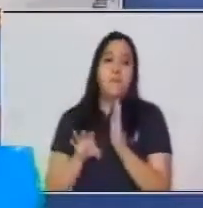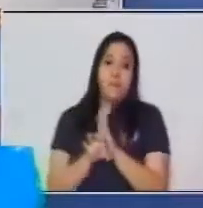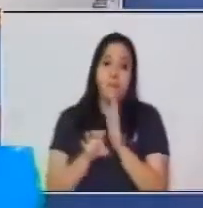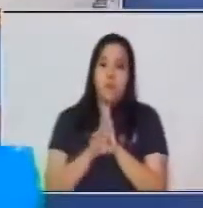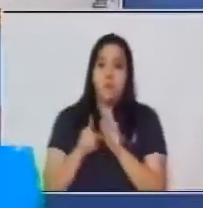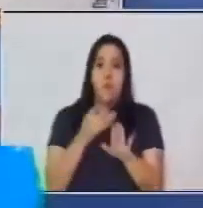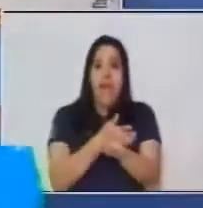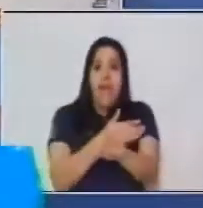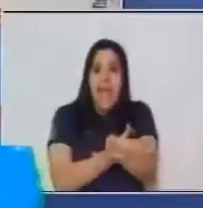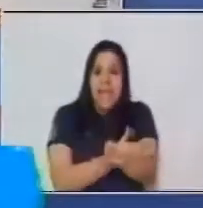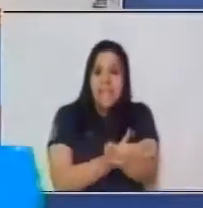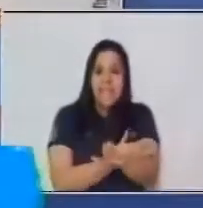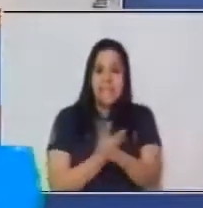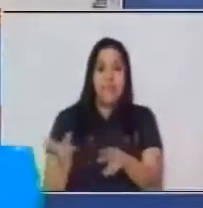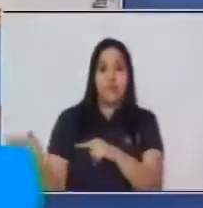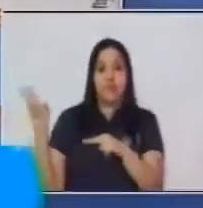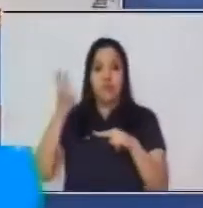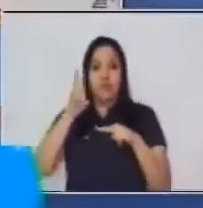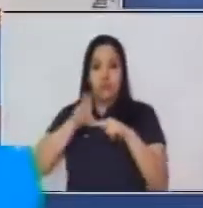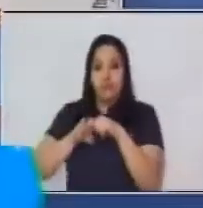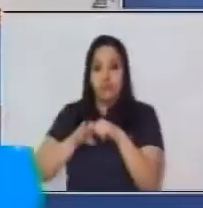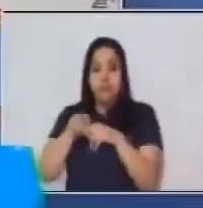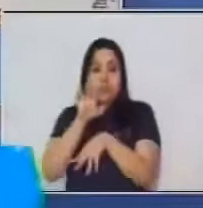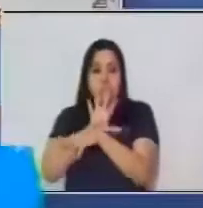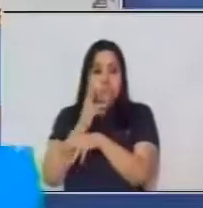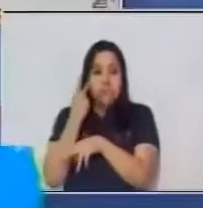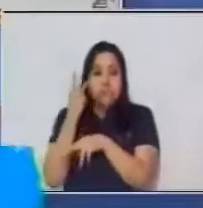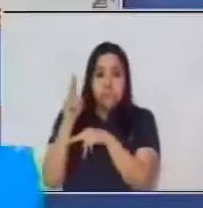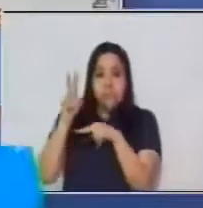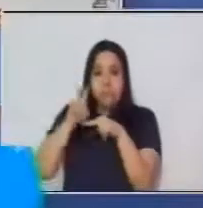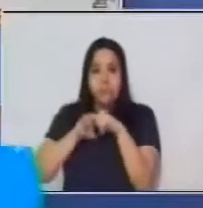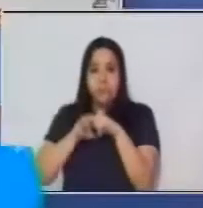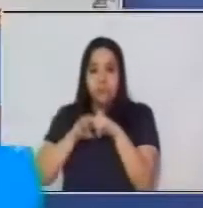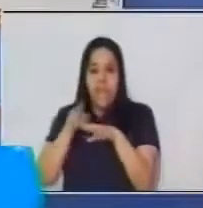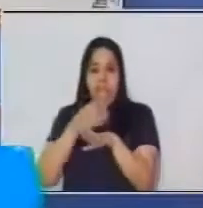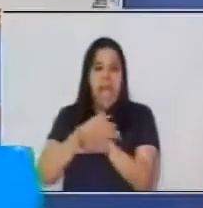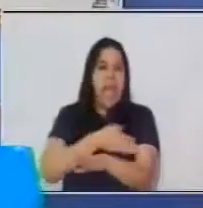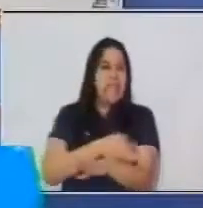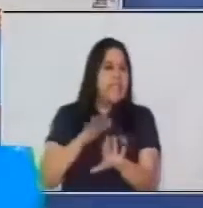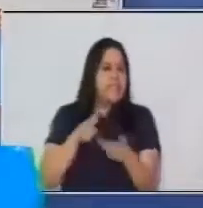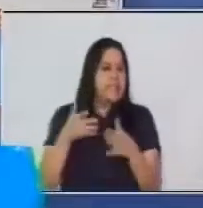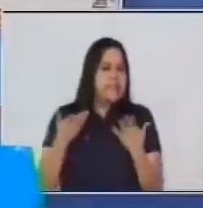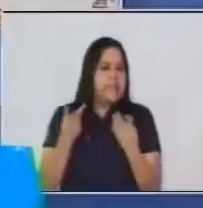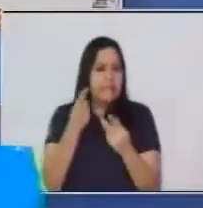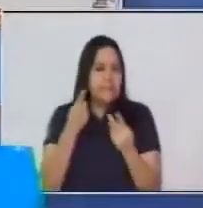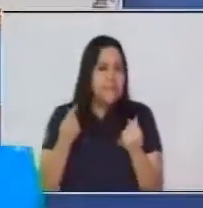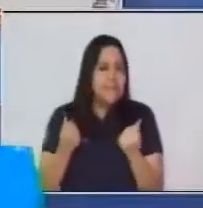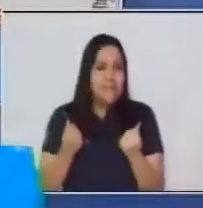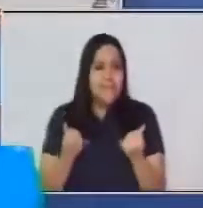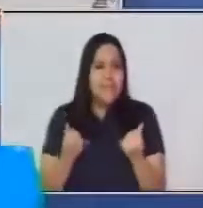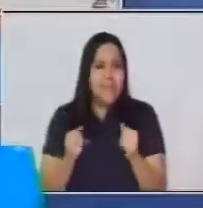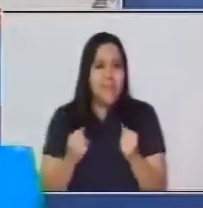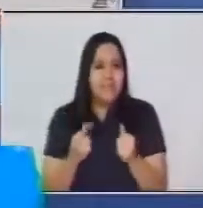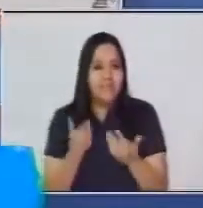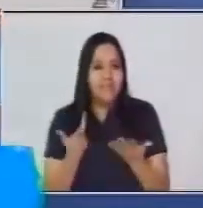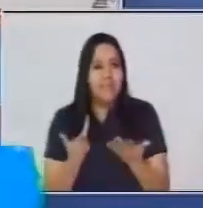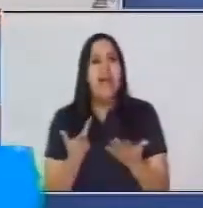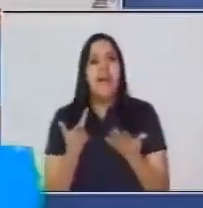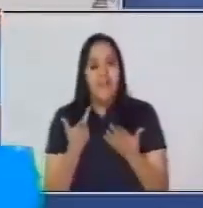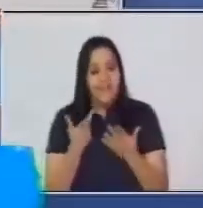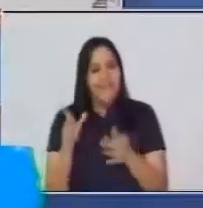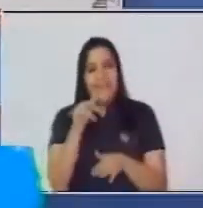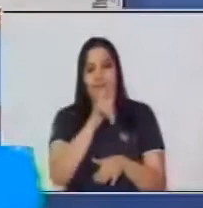programa? Más de algo te sucedió. ¿Qué historia podías desarrollar a partir de eso que te sucedió?